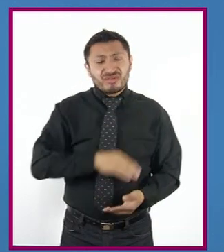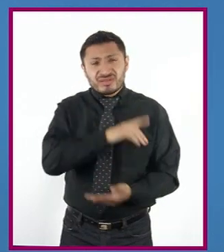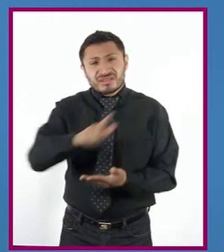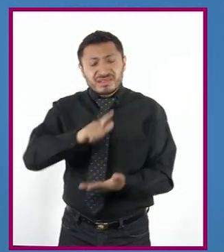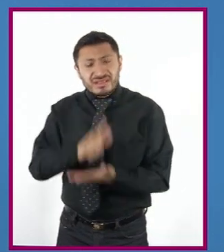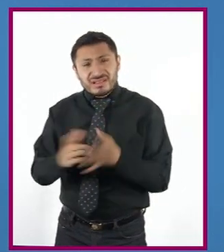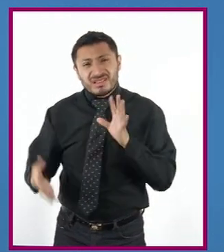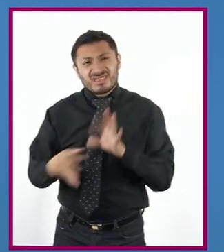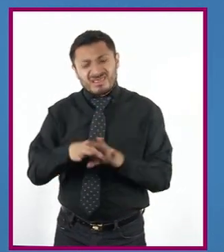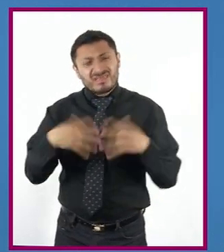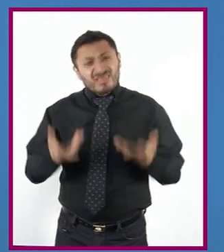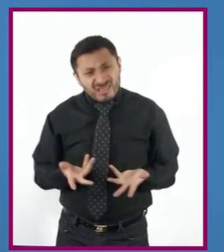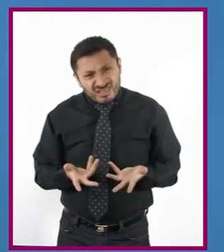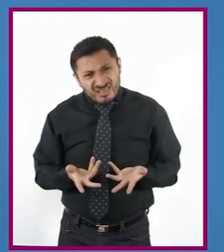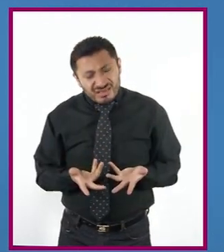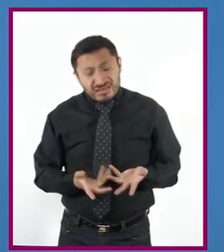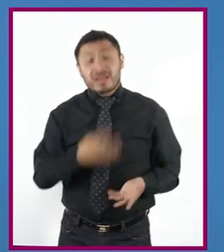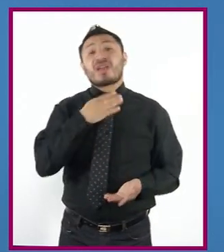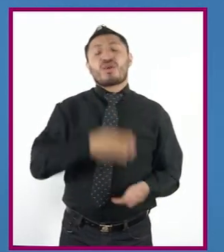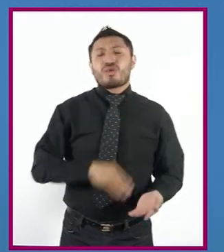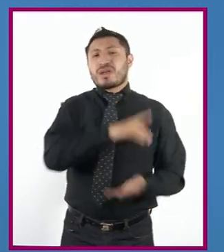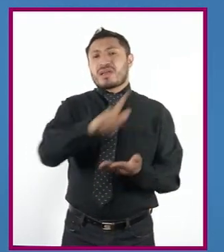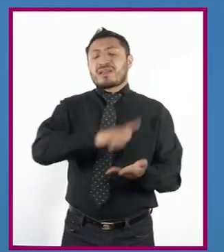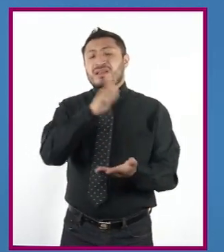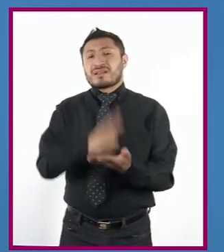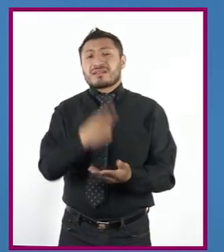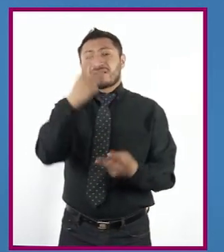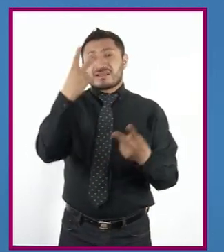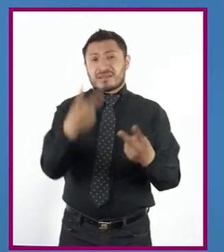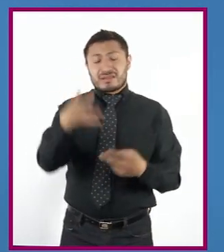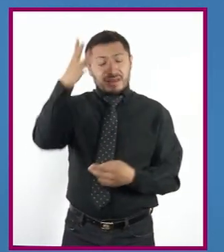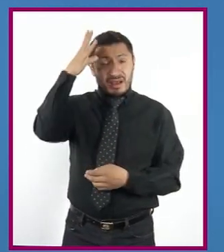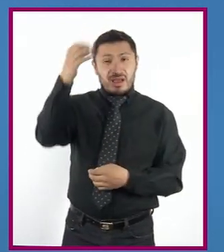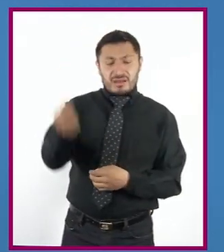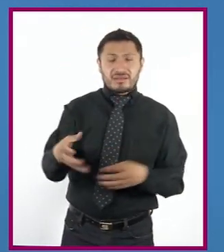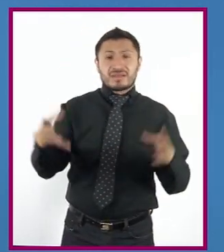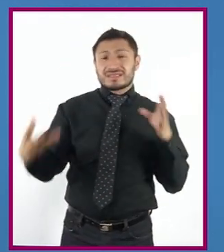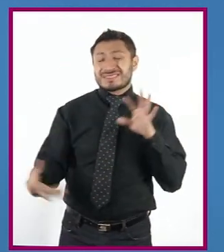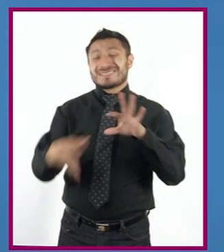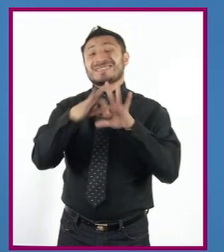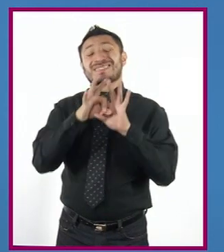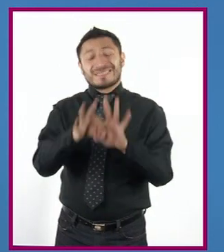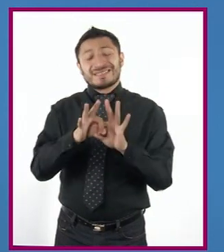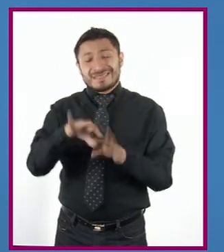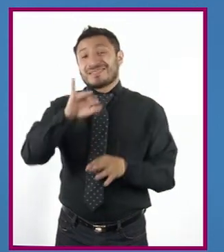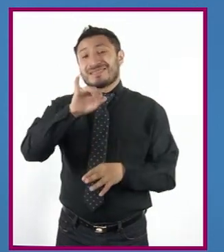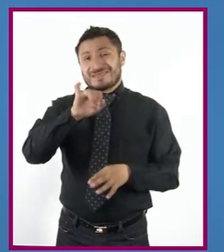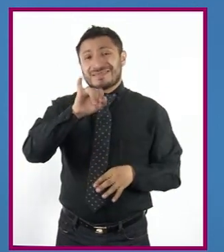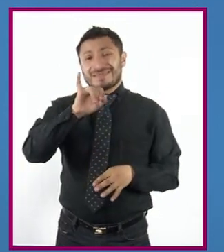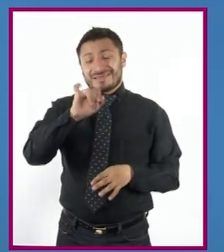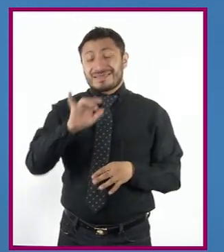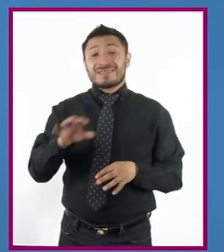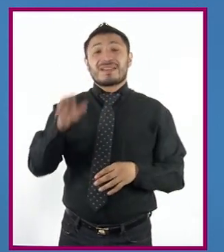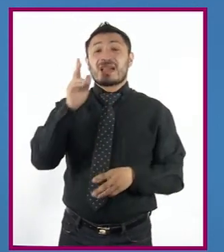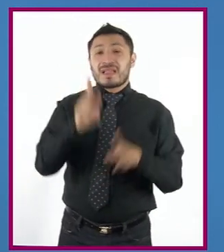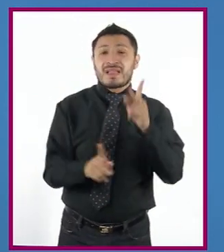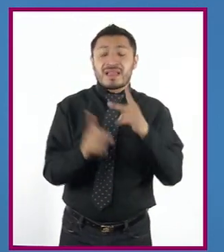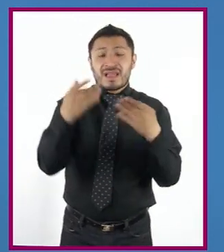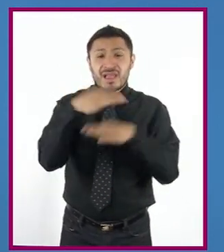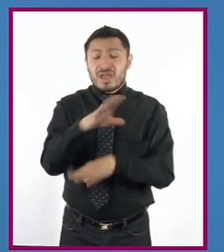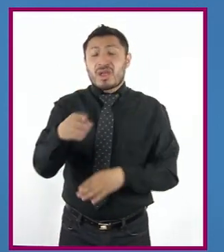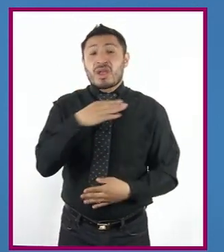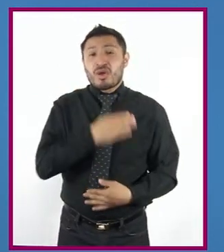La justicia y la legalidad son dos conceptos que se encuentran estrechamente relacionados. Cuando hablamos de